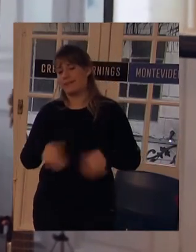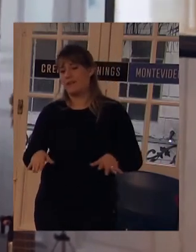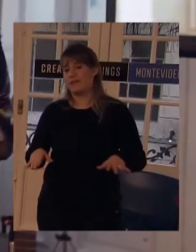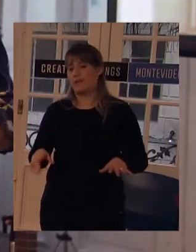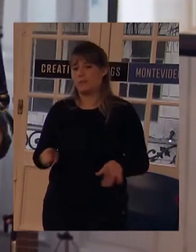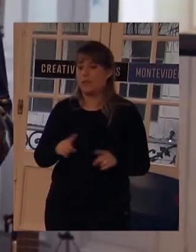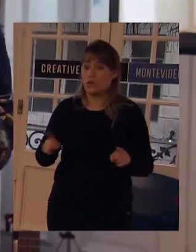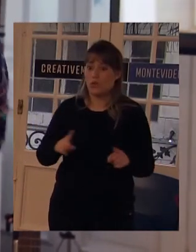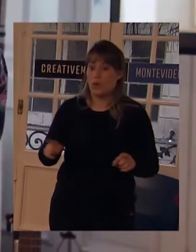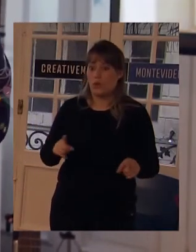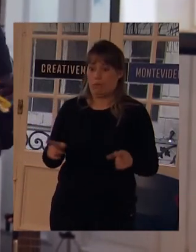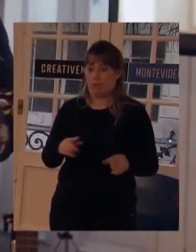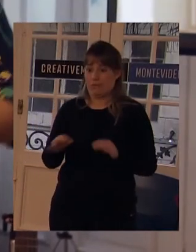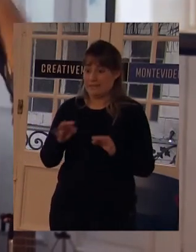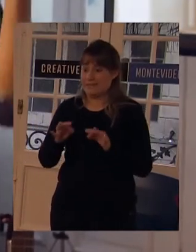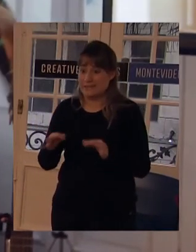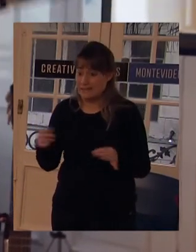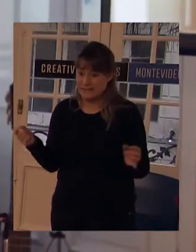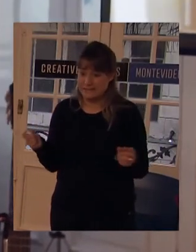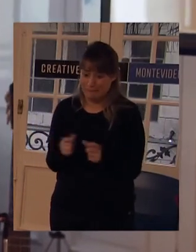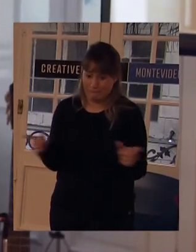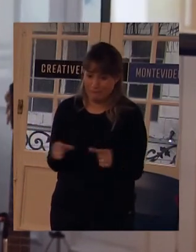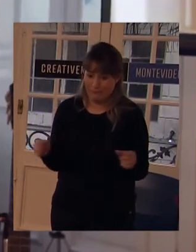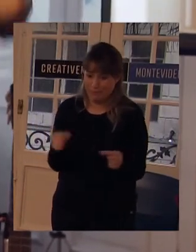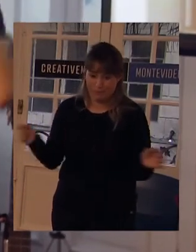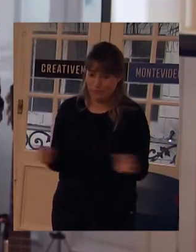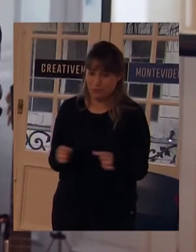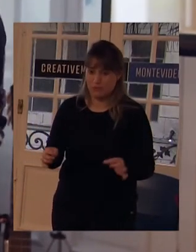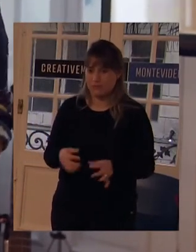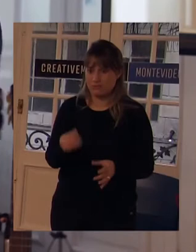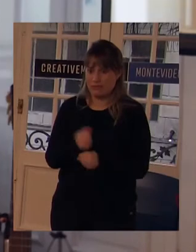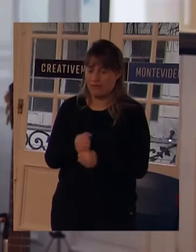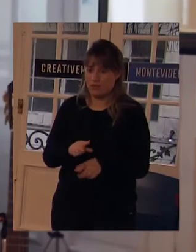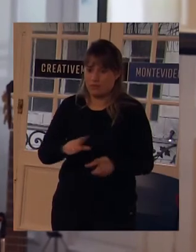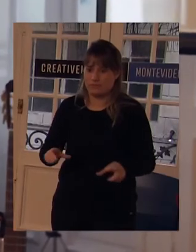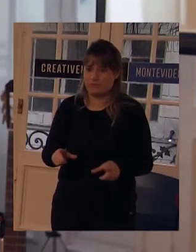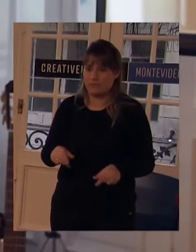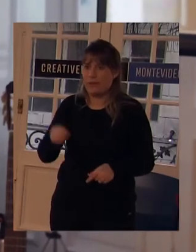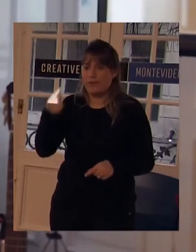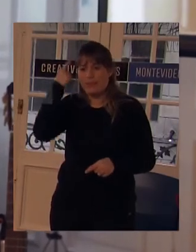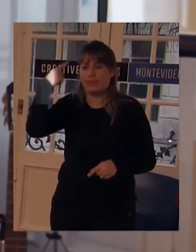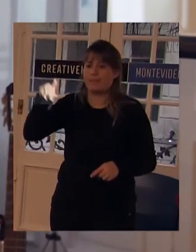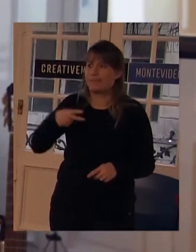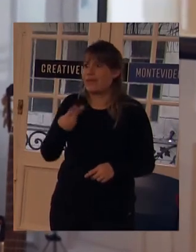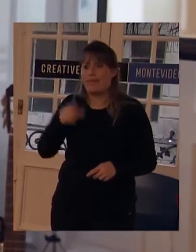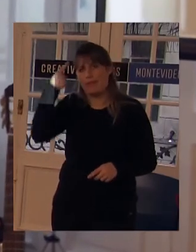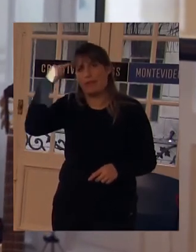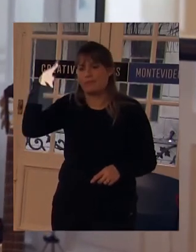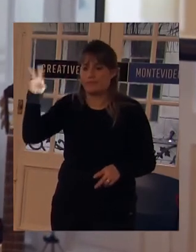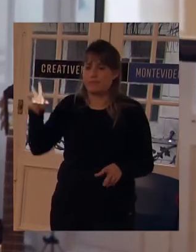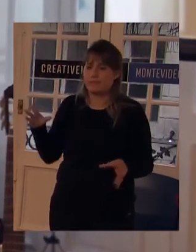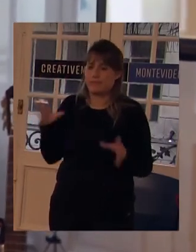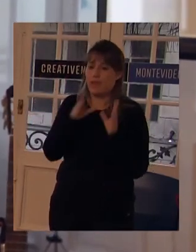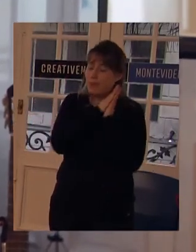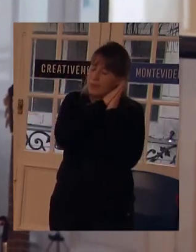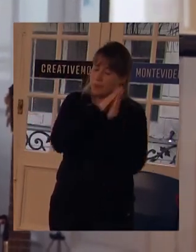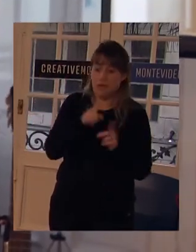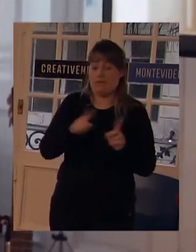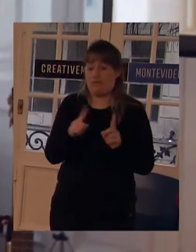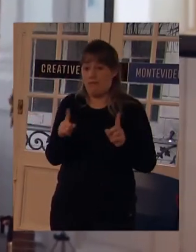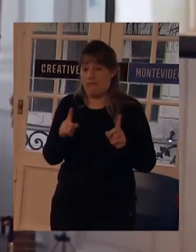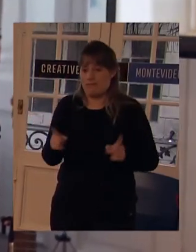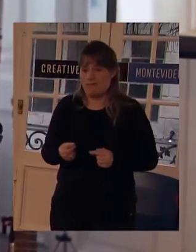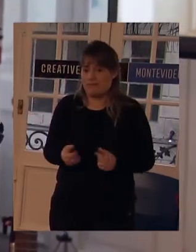tengo que entregar, mierda. Ok, ta. Agarro esas 2 ideas, las bajo, no duermo, porque obvio no